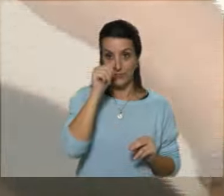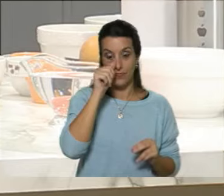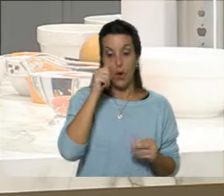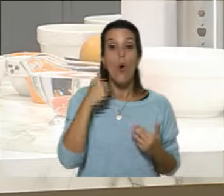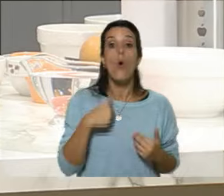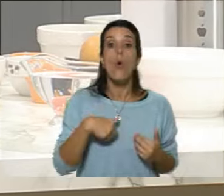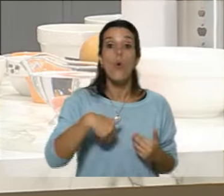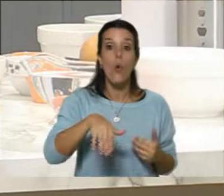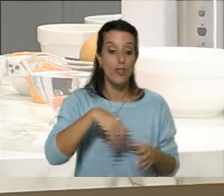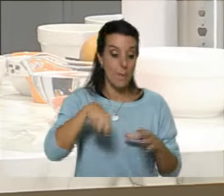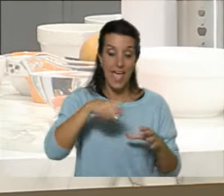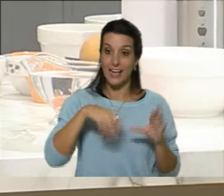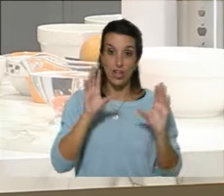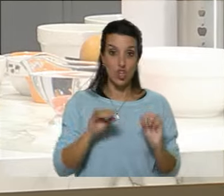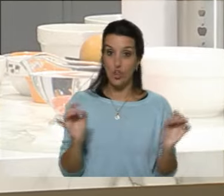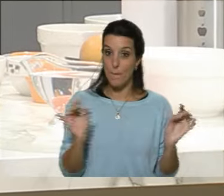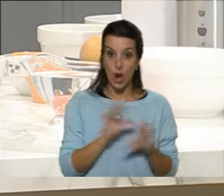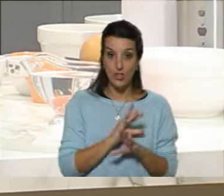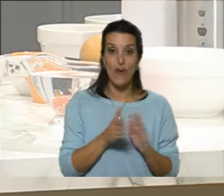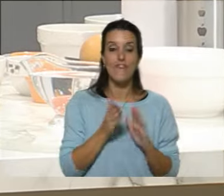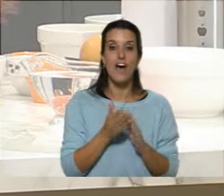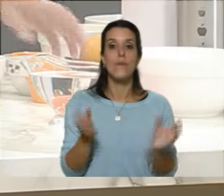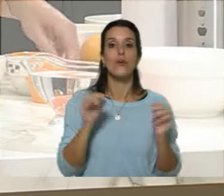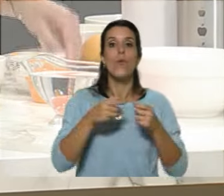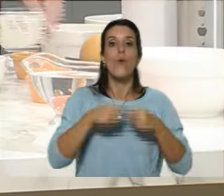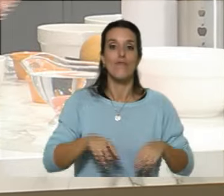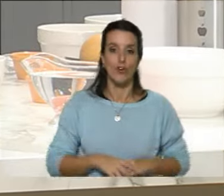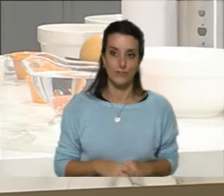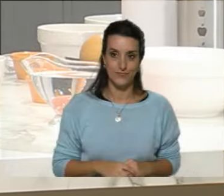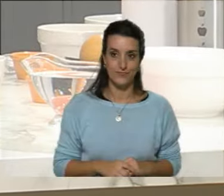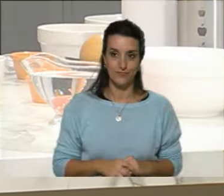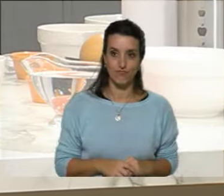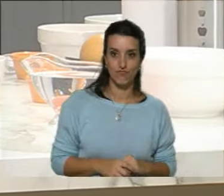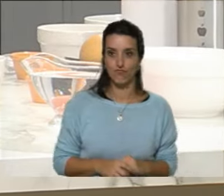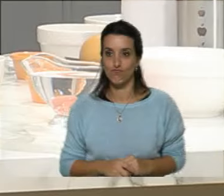Cuando está así mezcladito, le vas a agregar el huevo.